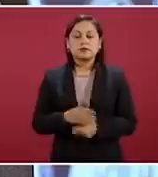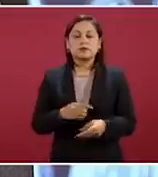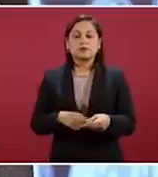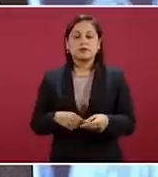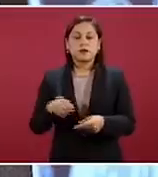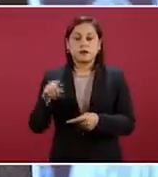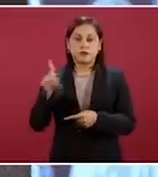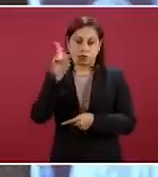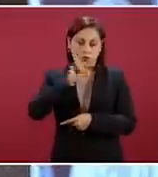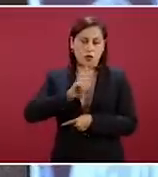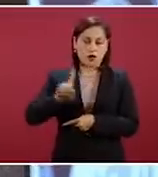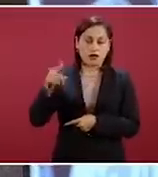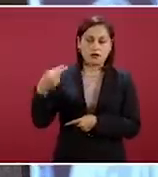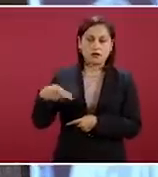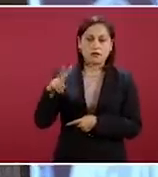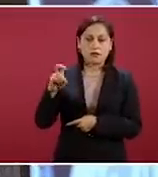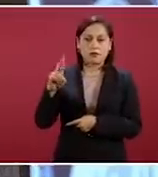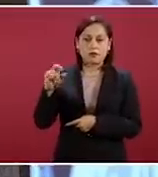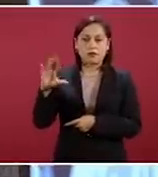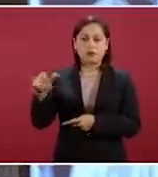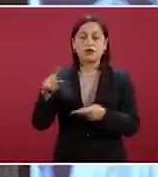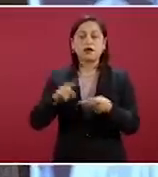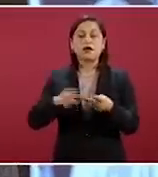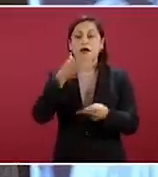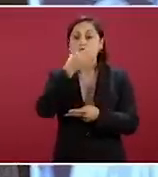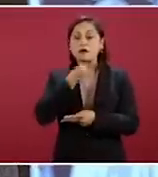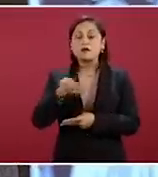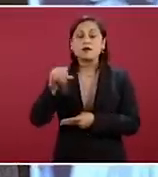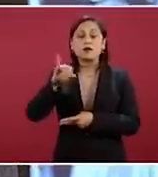Verónica Velasco. José Agustín Ortiz